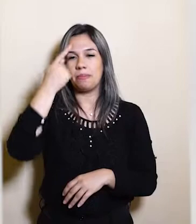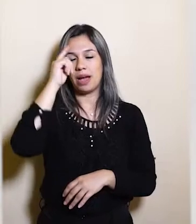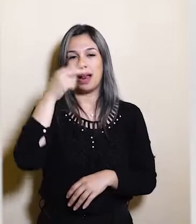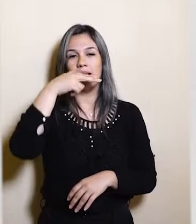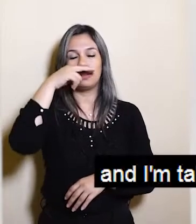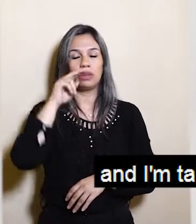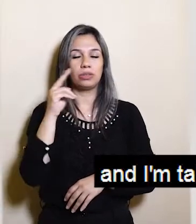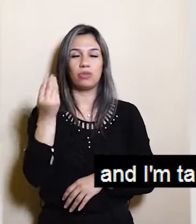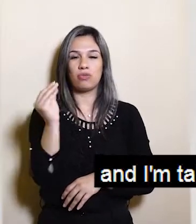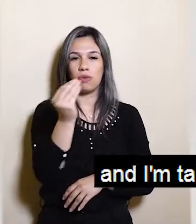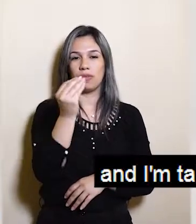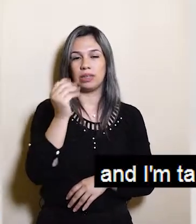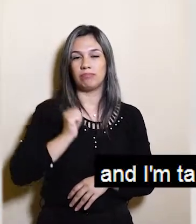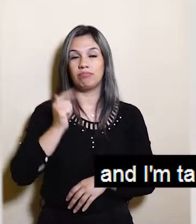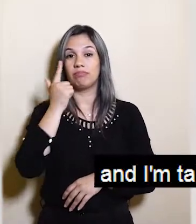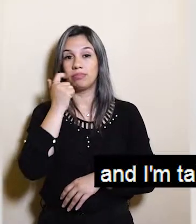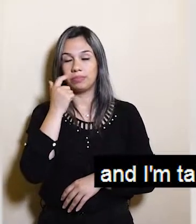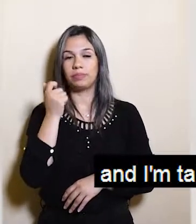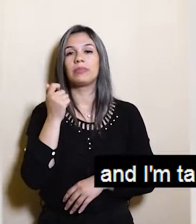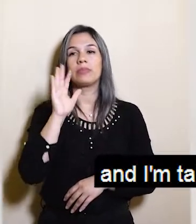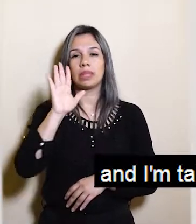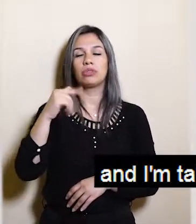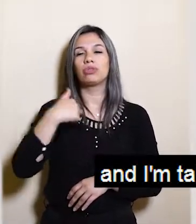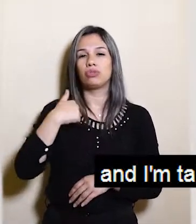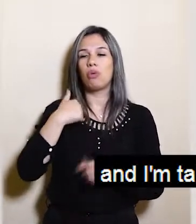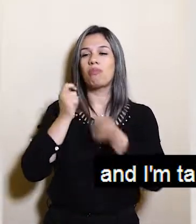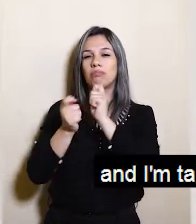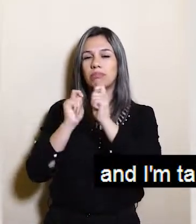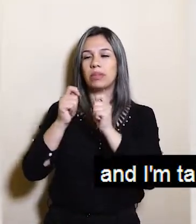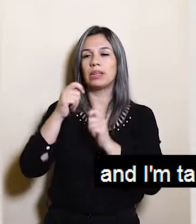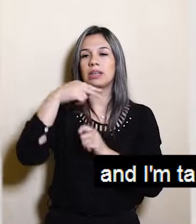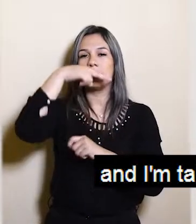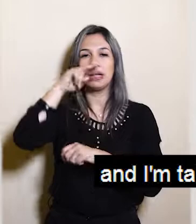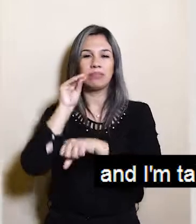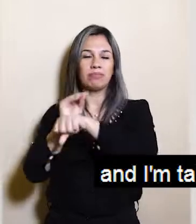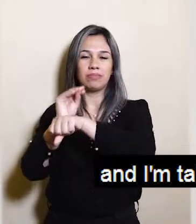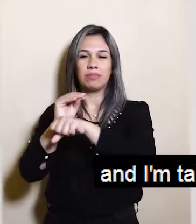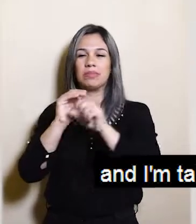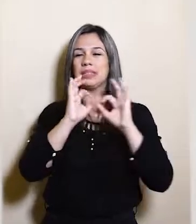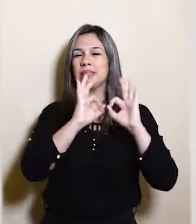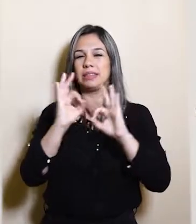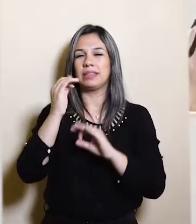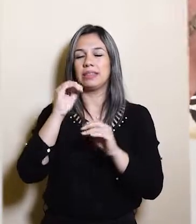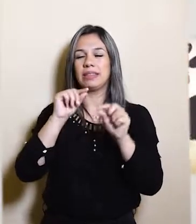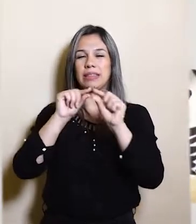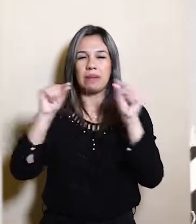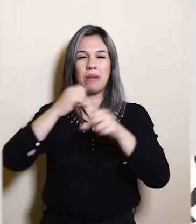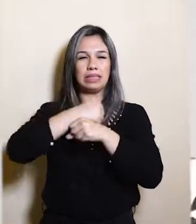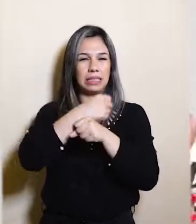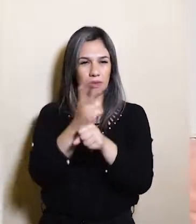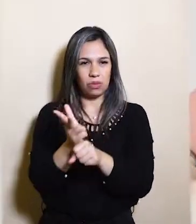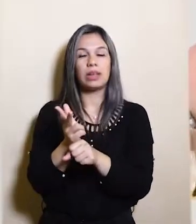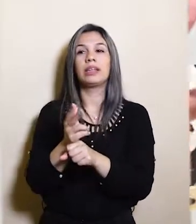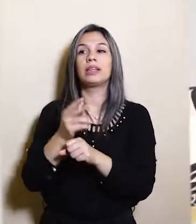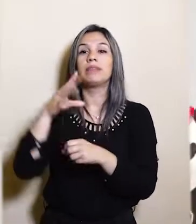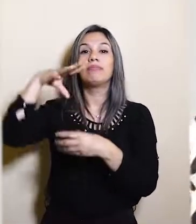cambiando realidades. Y yo hoy hablando con una educadora popular que está haciendo educación integral de la sexualidad en distintos grupos de la